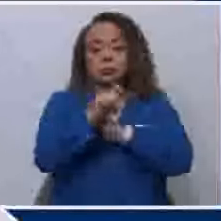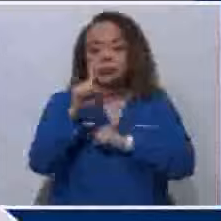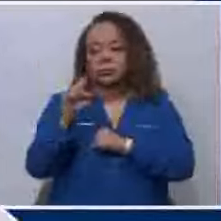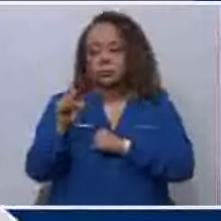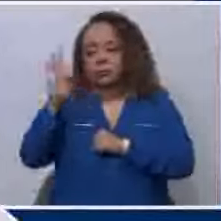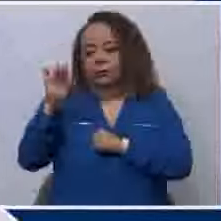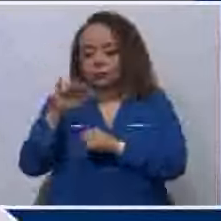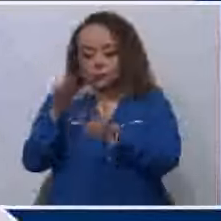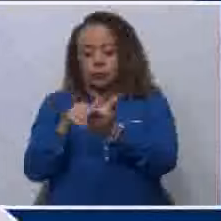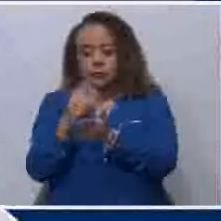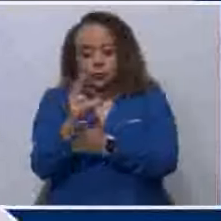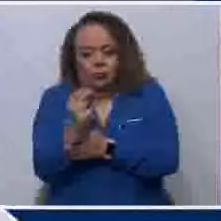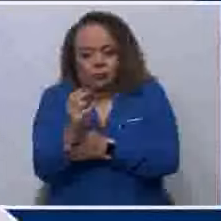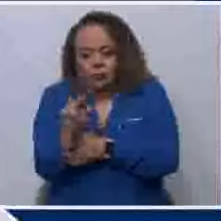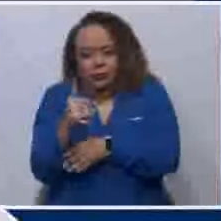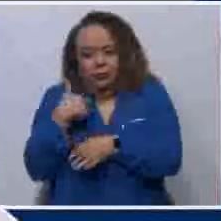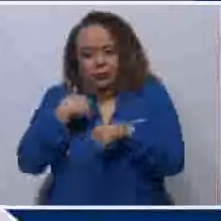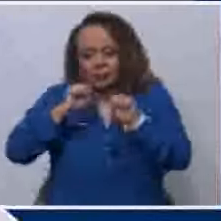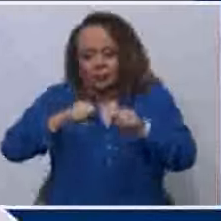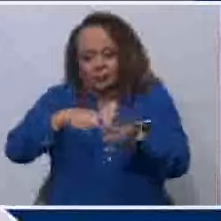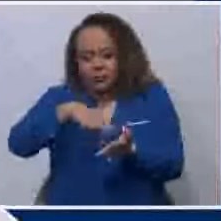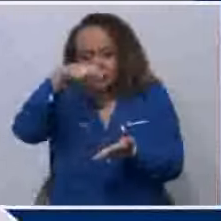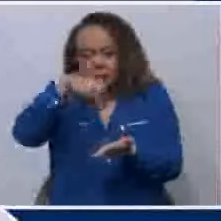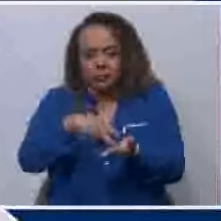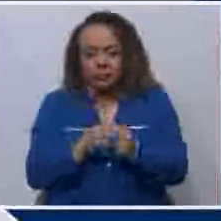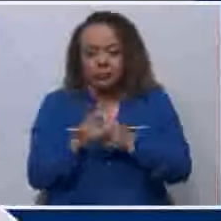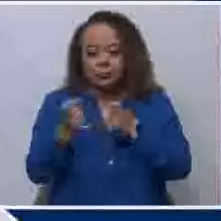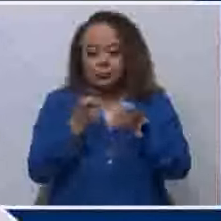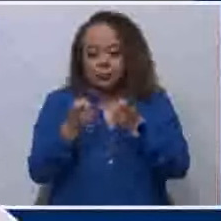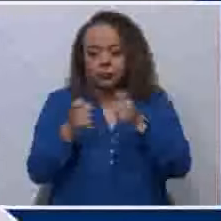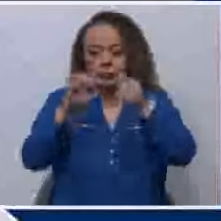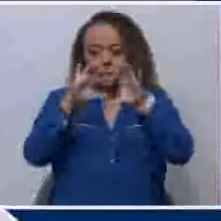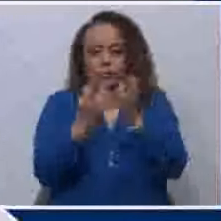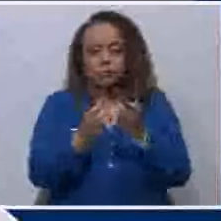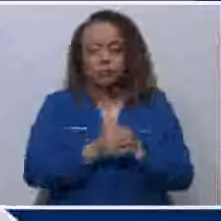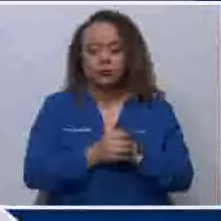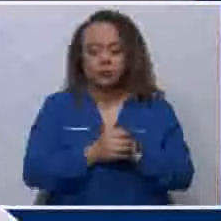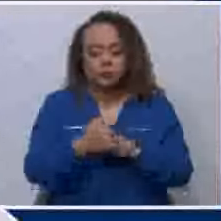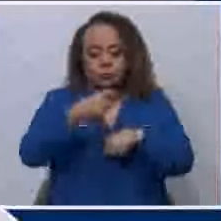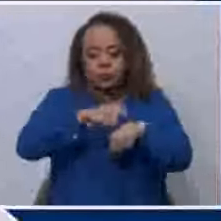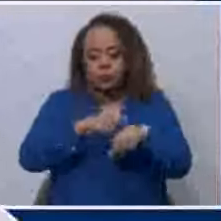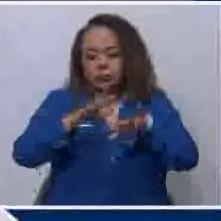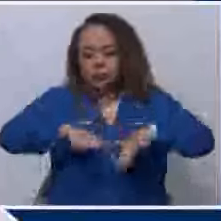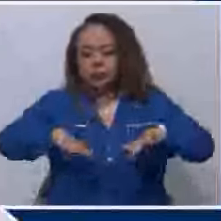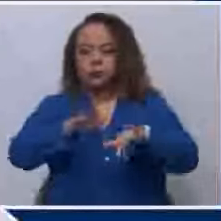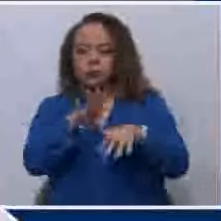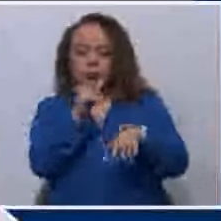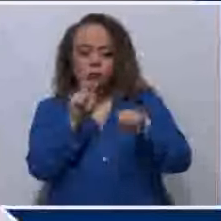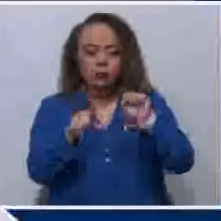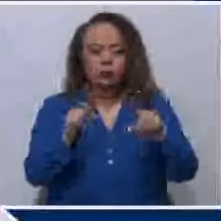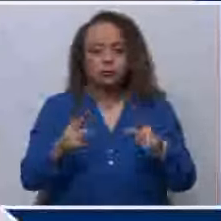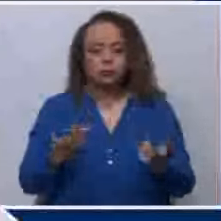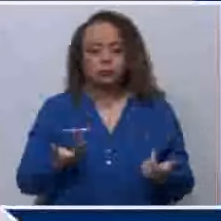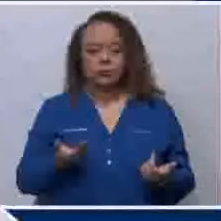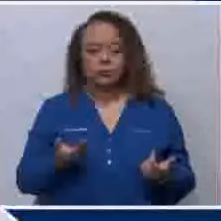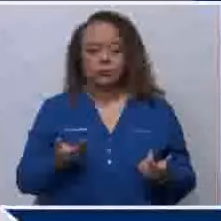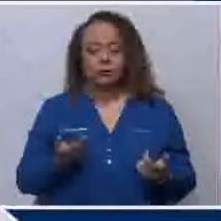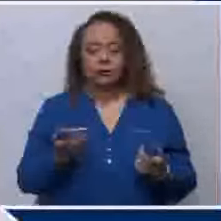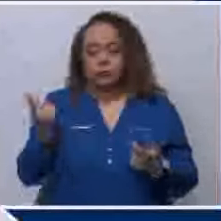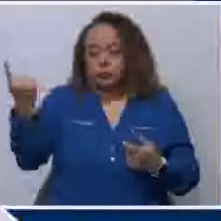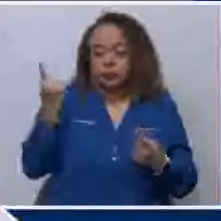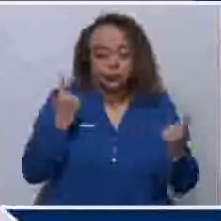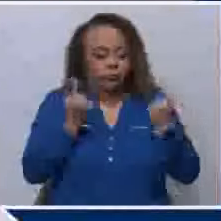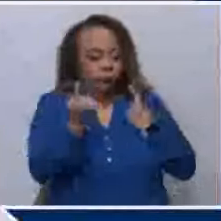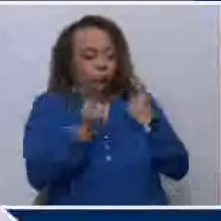entre los centrales, sino tiene capacidad de salto, capacidad de manejo de la pelota, capacidad de tiempo del espacio, de cómo atacar los centros que le vienen